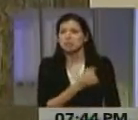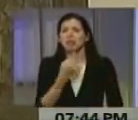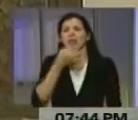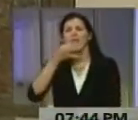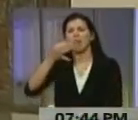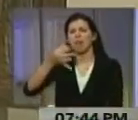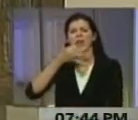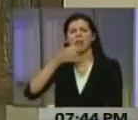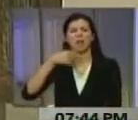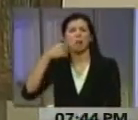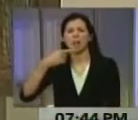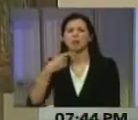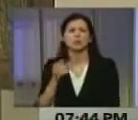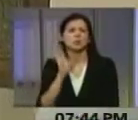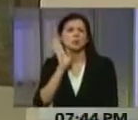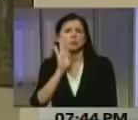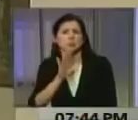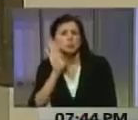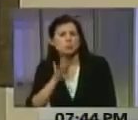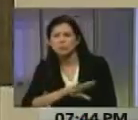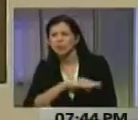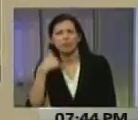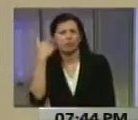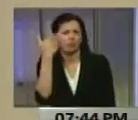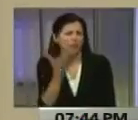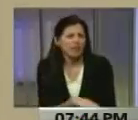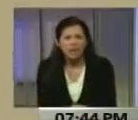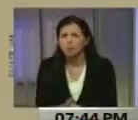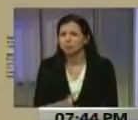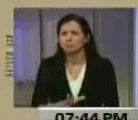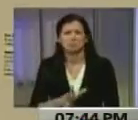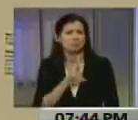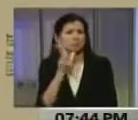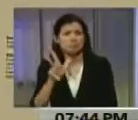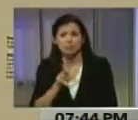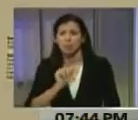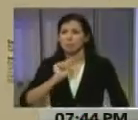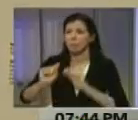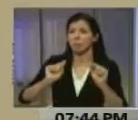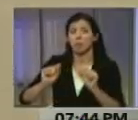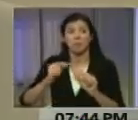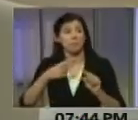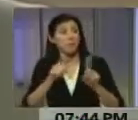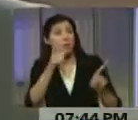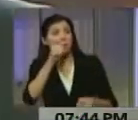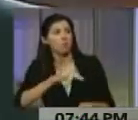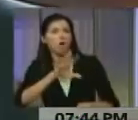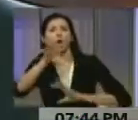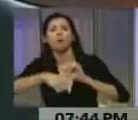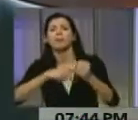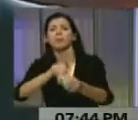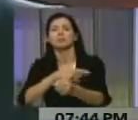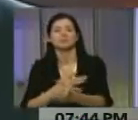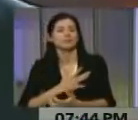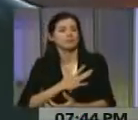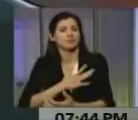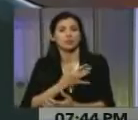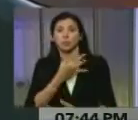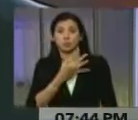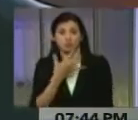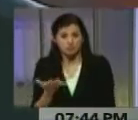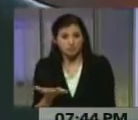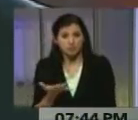una guerra el lenguaje más soez, más procaz y más beligerante, el pueblo venezolano se refugia en la ternura. Y